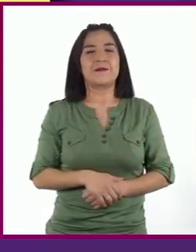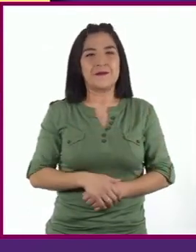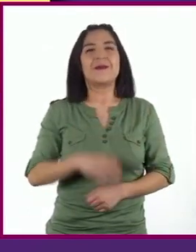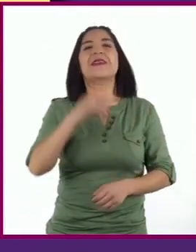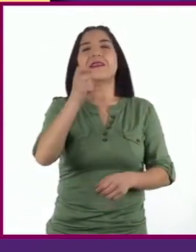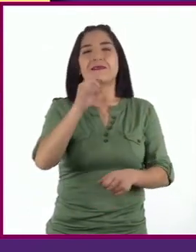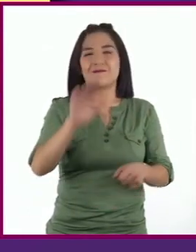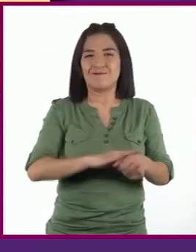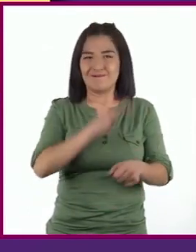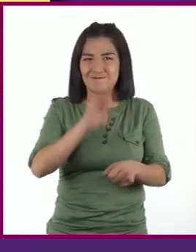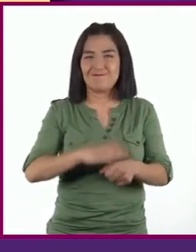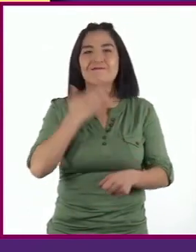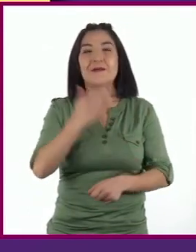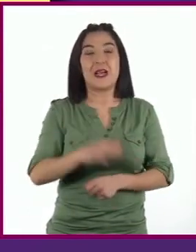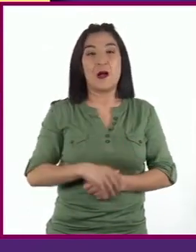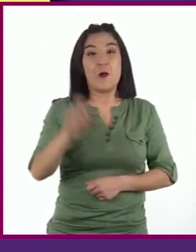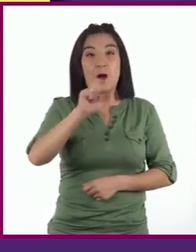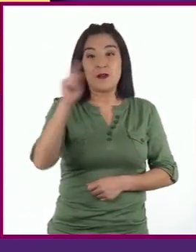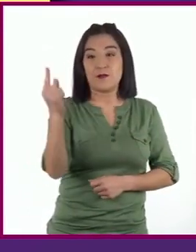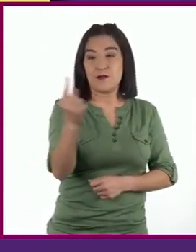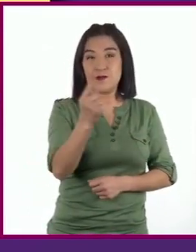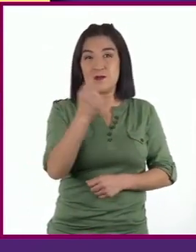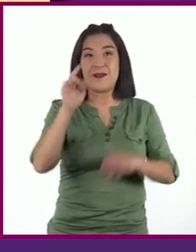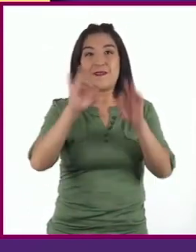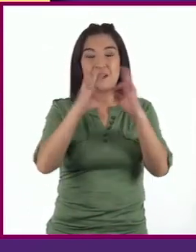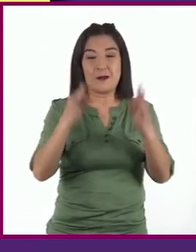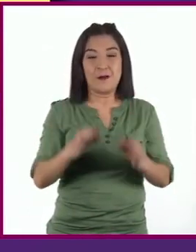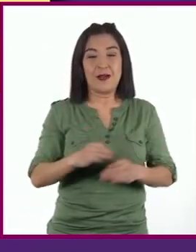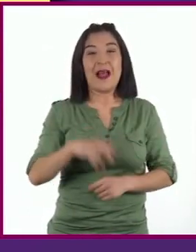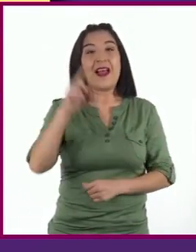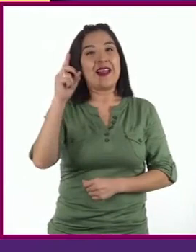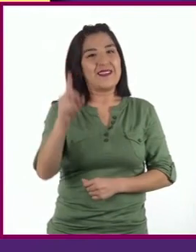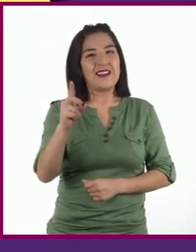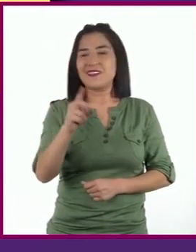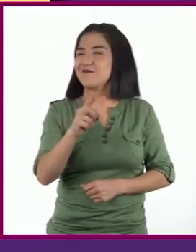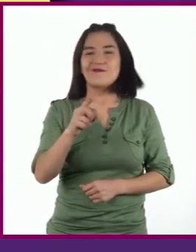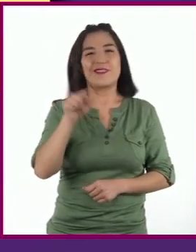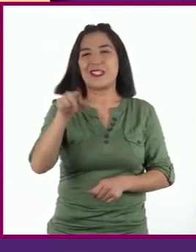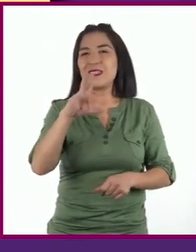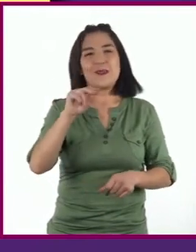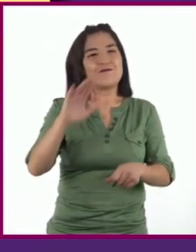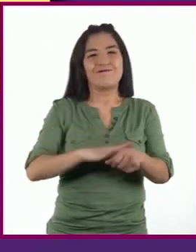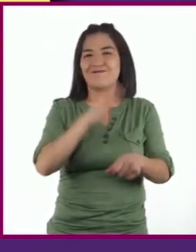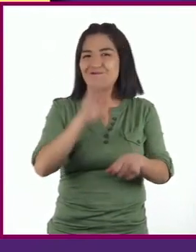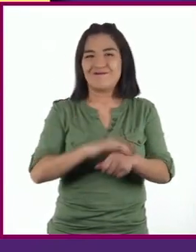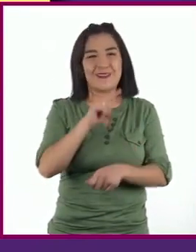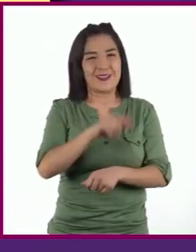Correcto. Al rotar la figura, el inciso D es el que no corresponde.